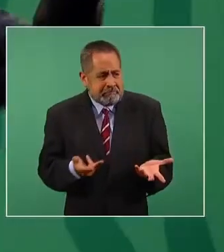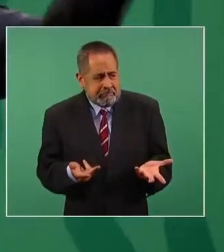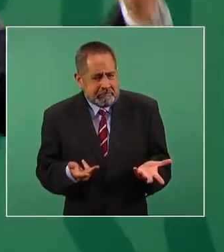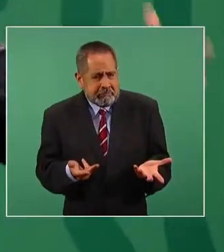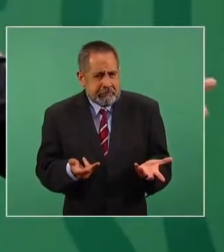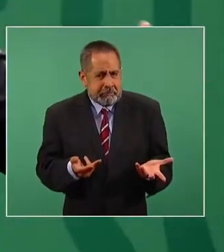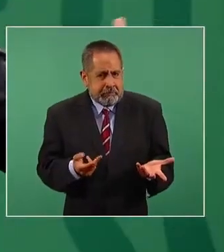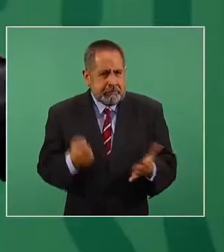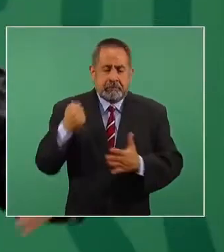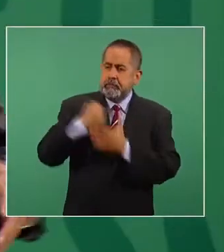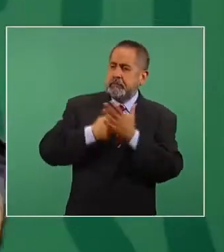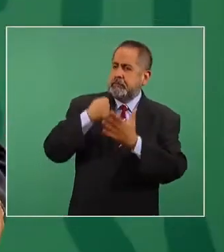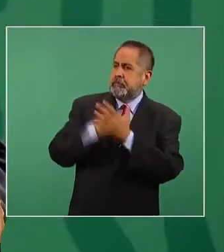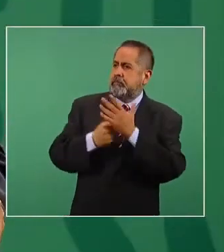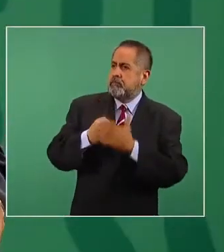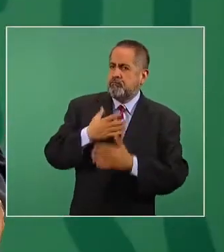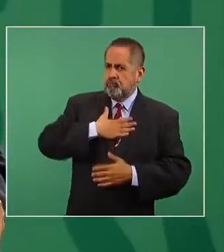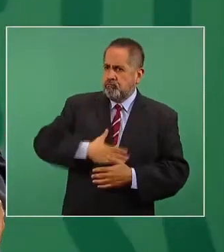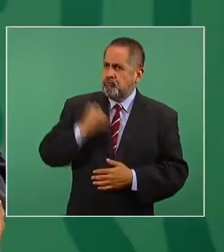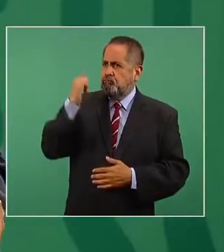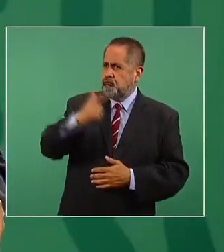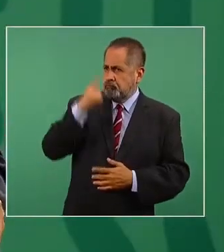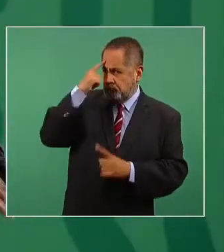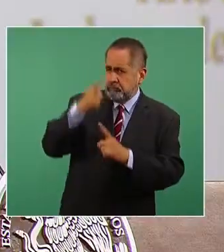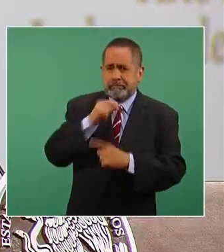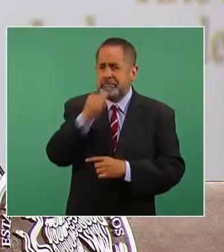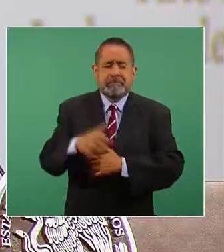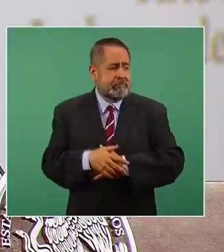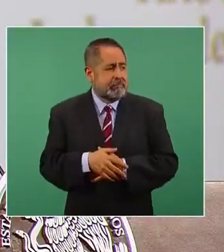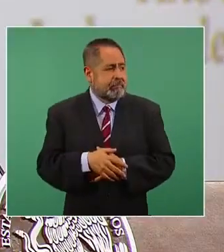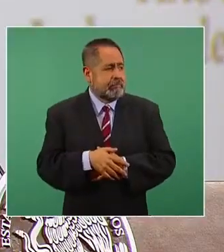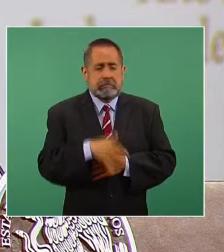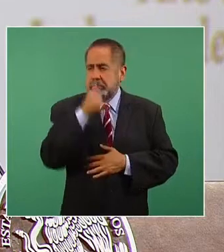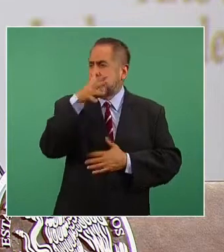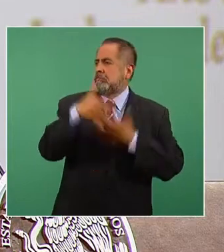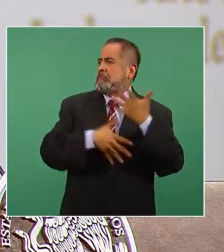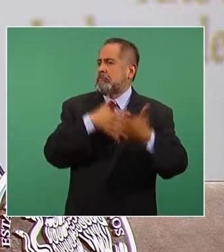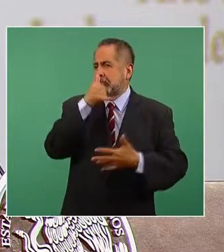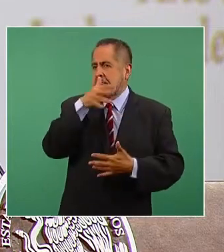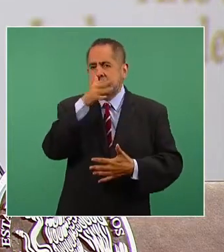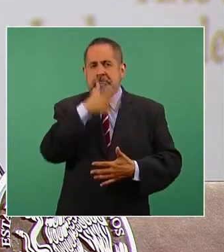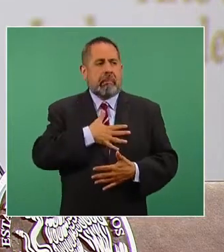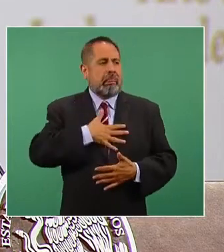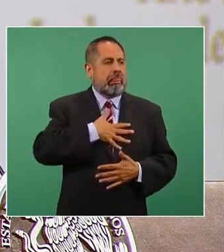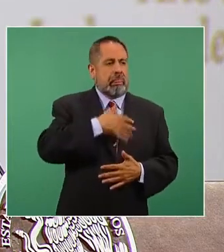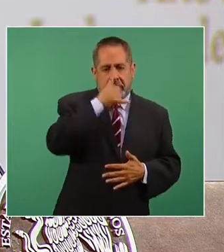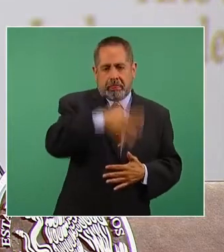No se lucha por una causa justa, sino